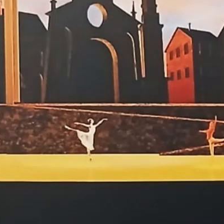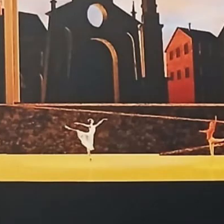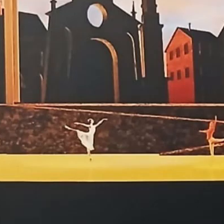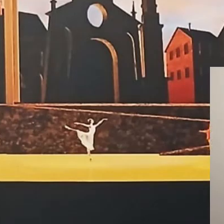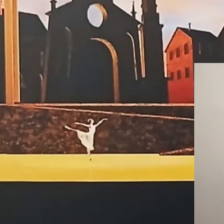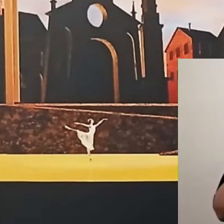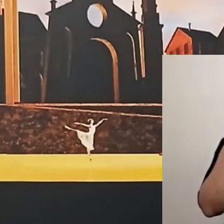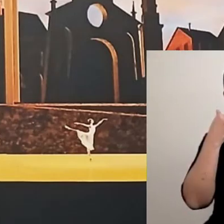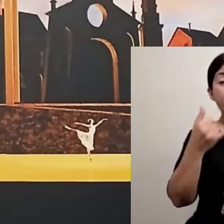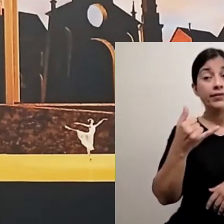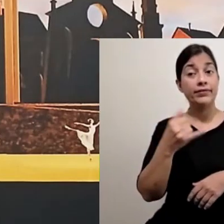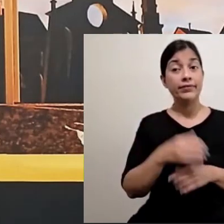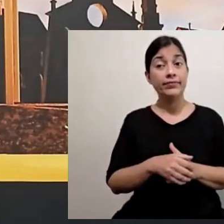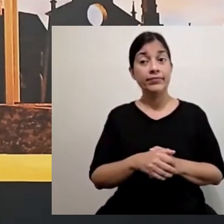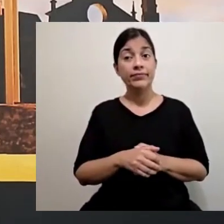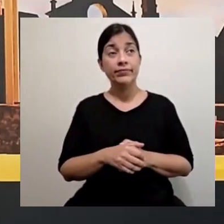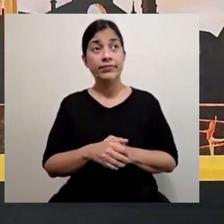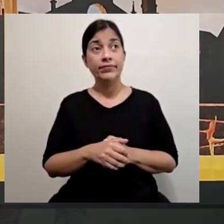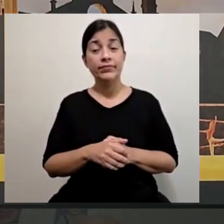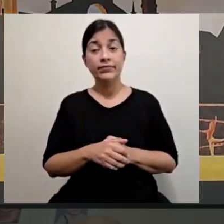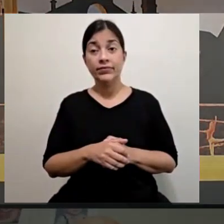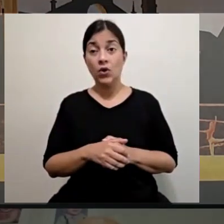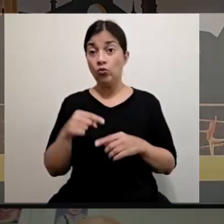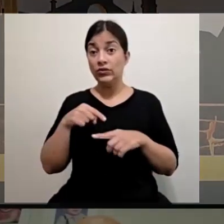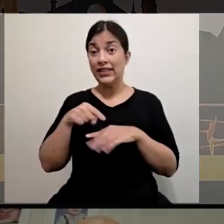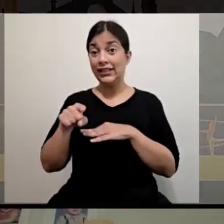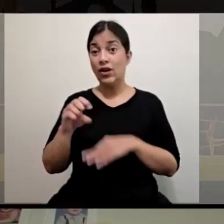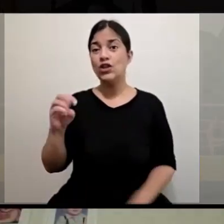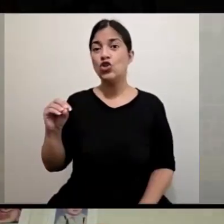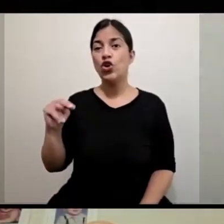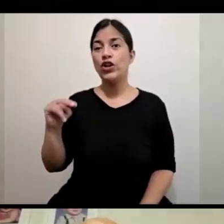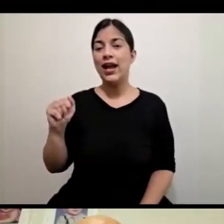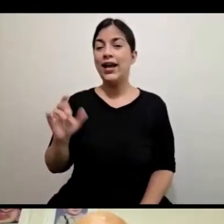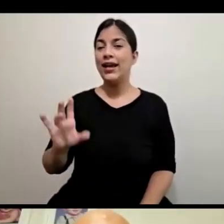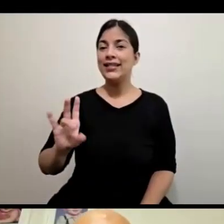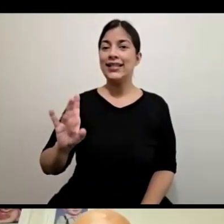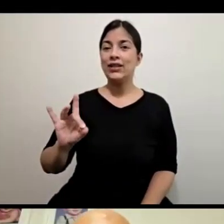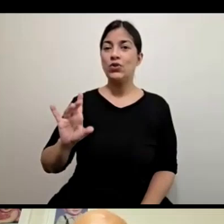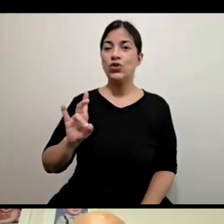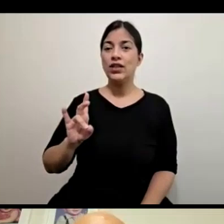llamar o escribir un texto a Sonia. Ajá. Al